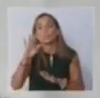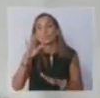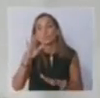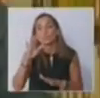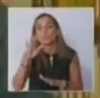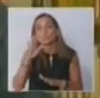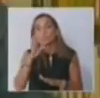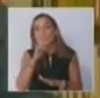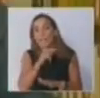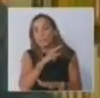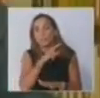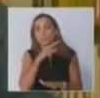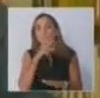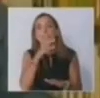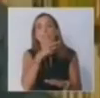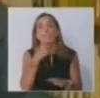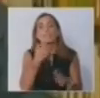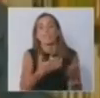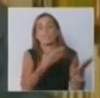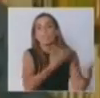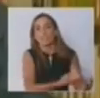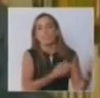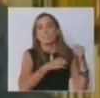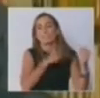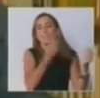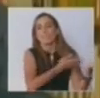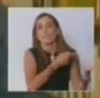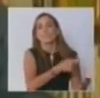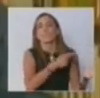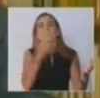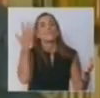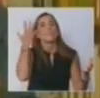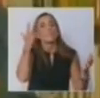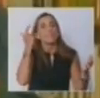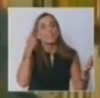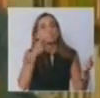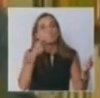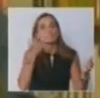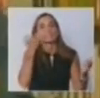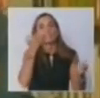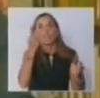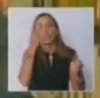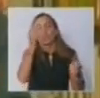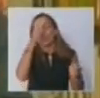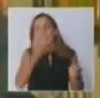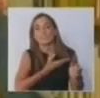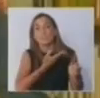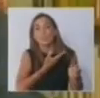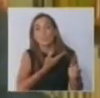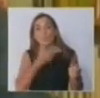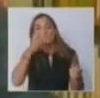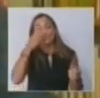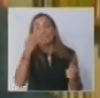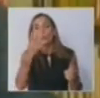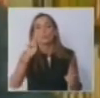1914, el gobierno socialista de François Mitterrand le otorgó a Cortázar la nacionalidad francesa y el 12 de febrero del 84 fallecía